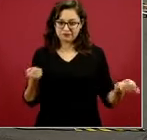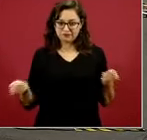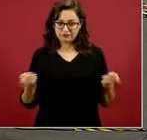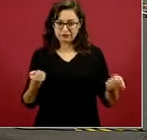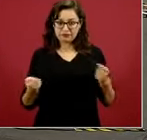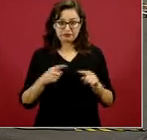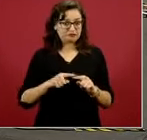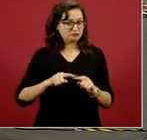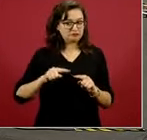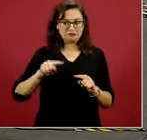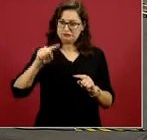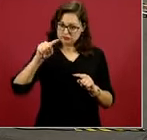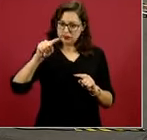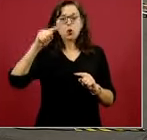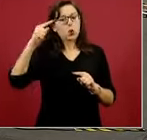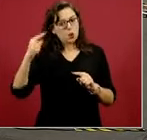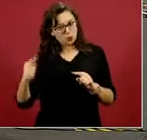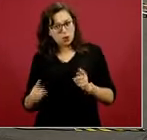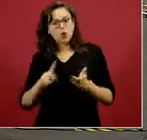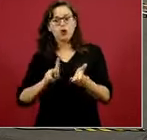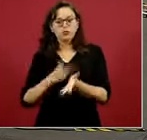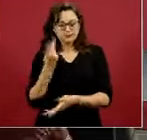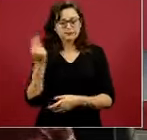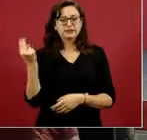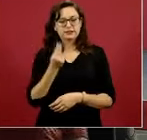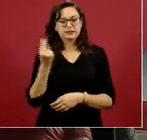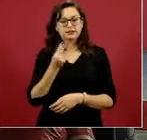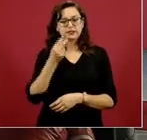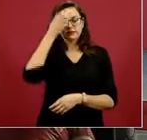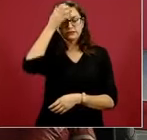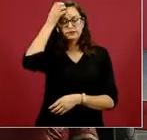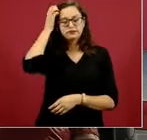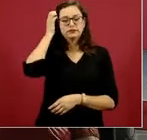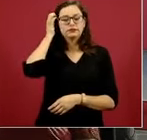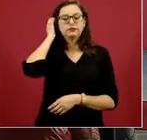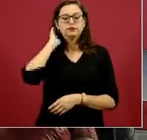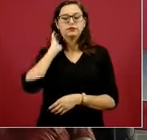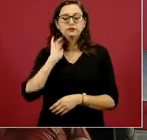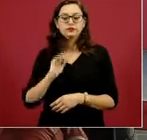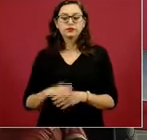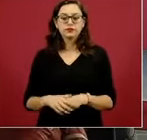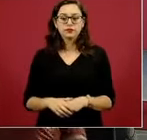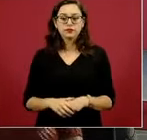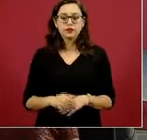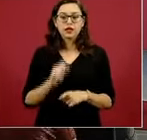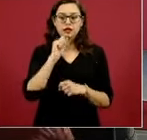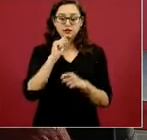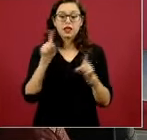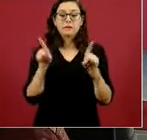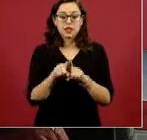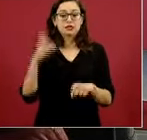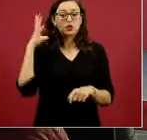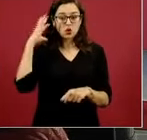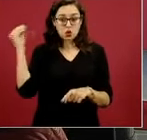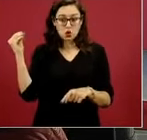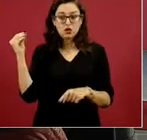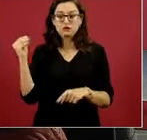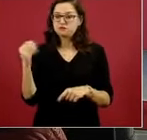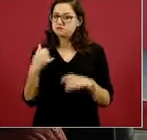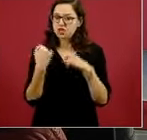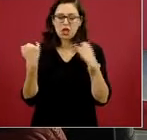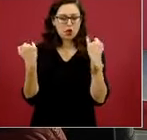esta tendencia que se ha visto en las últimas 2 semanas. La siguiente, por favor. En la siguiente también tenemos el estado de Colima, con una